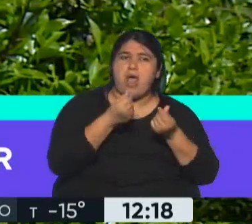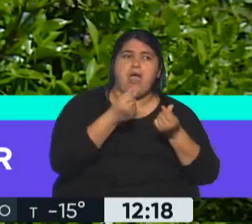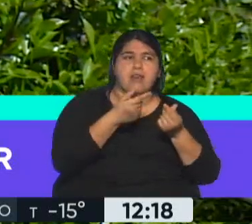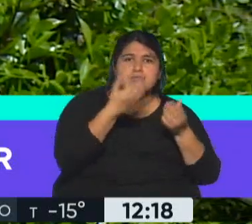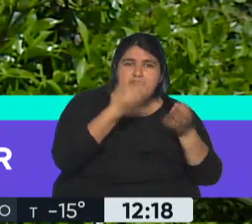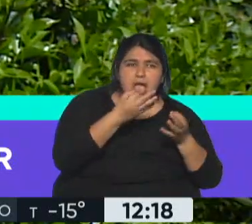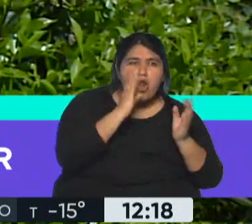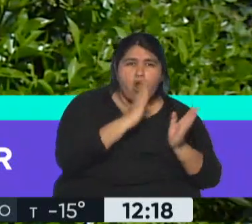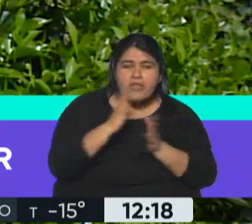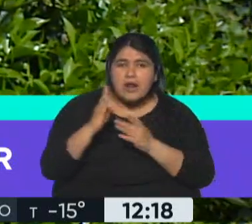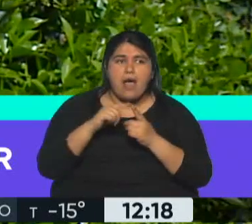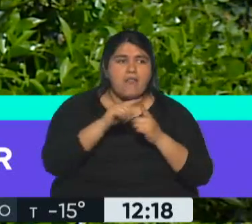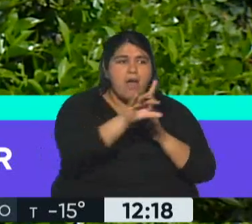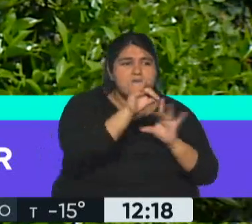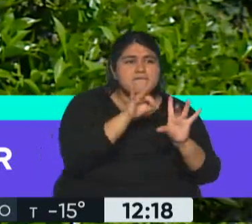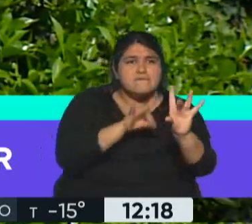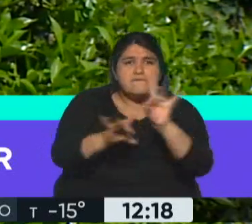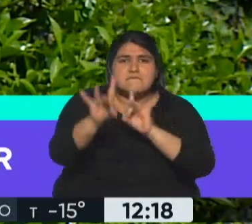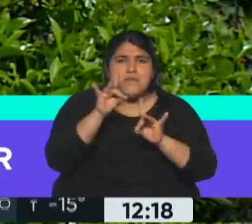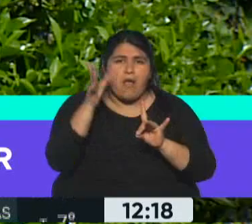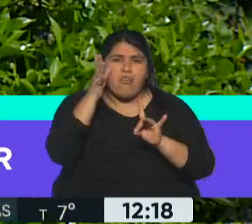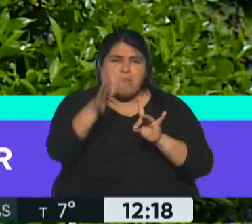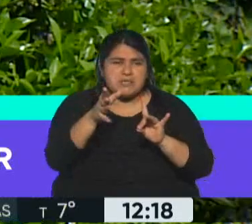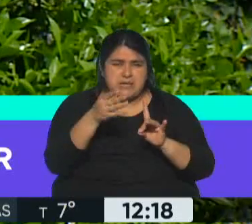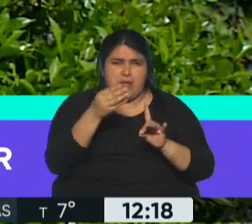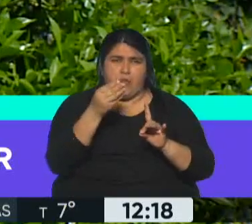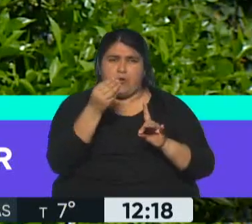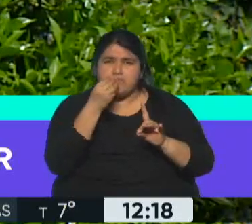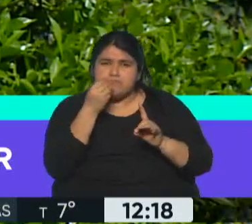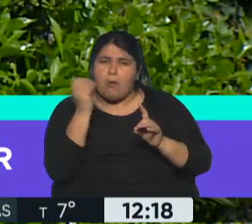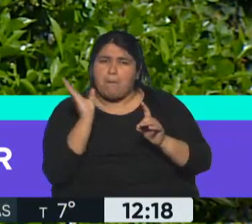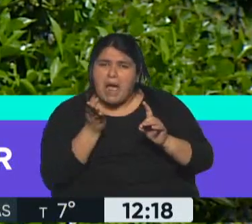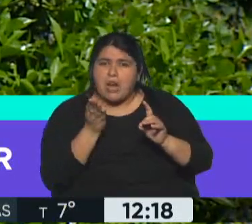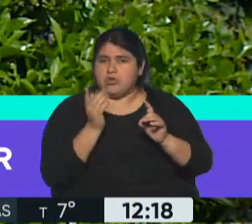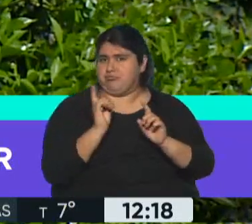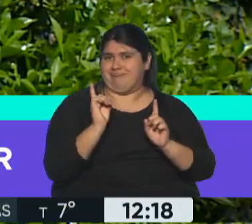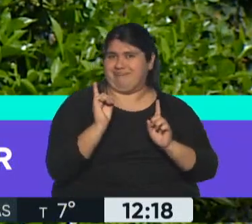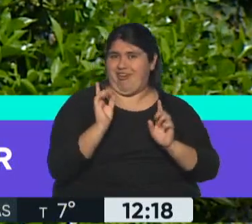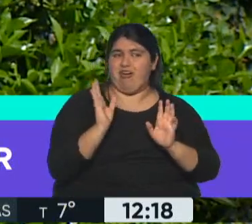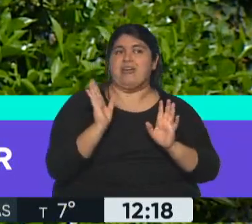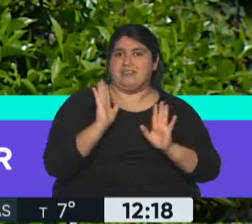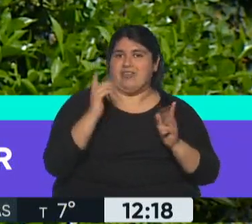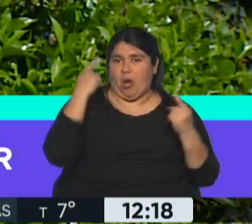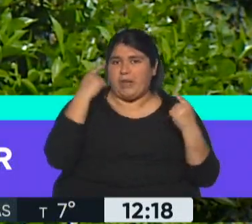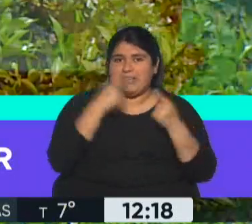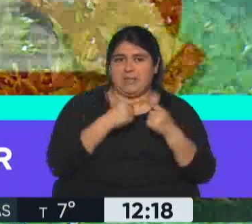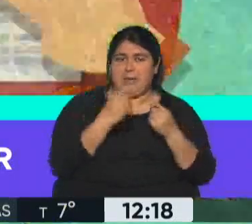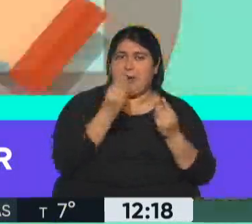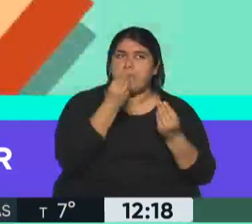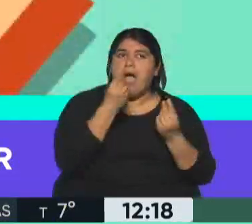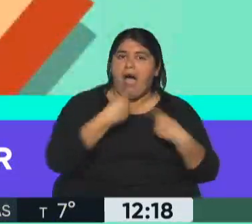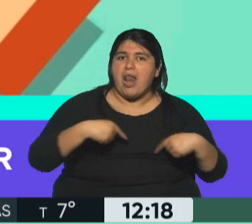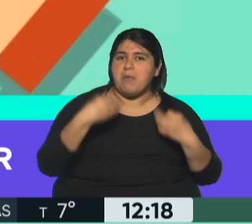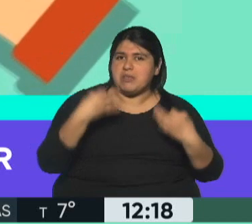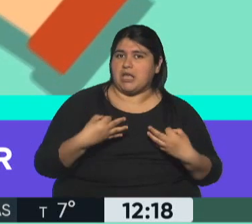sobre todo eligiendo productos que no tengan excesos nutrientes críticos y el fin último sería volver a una alimentación más